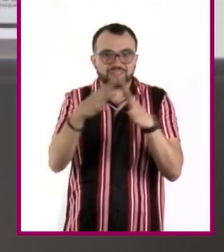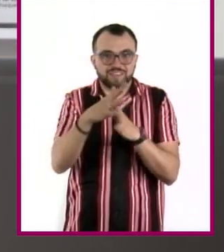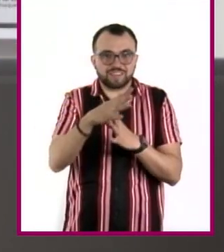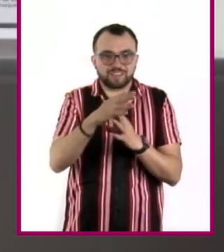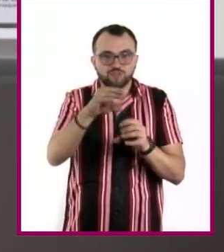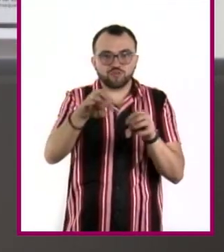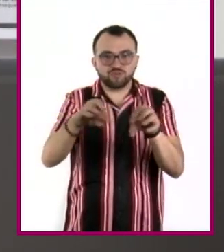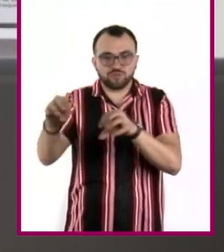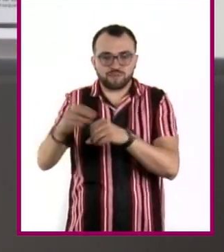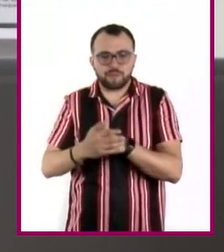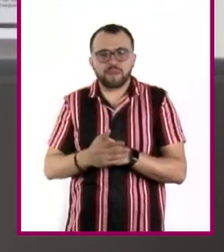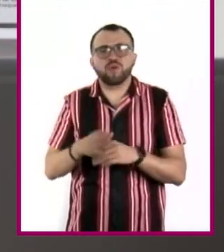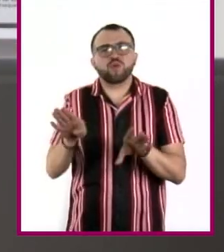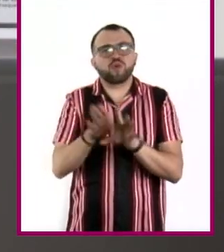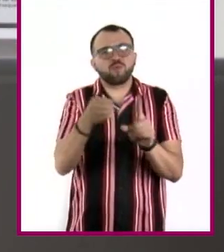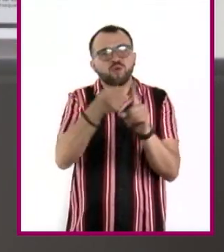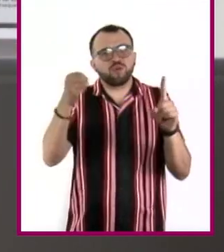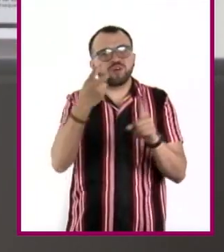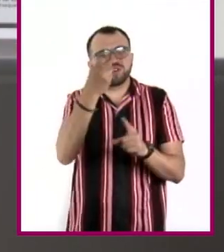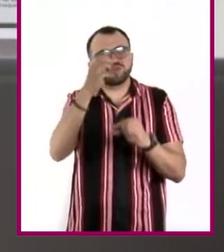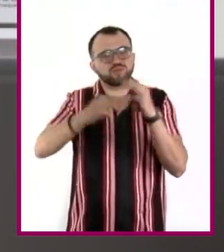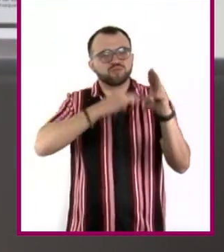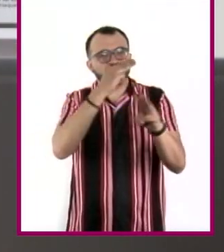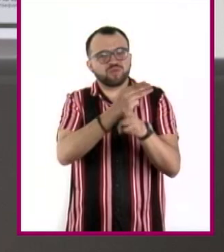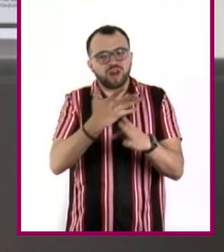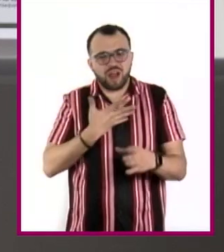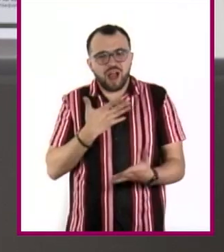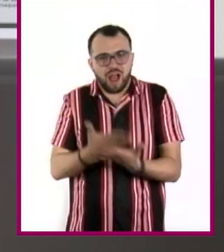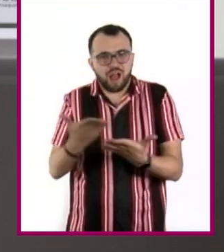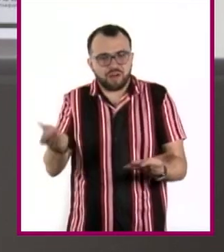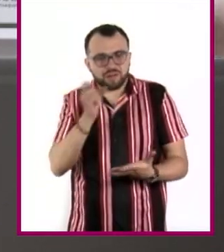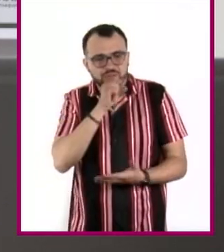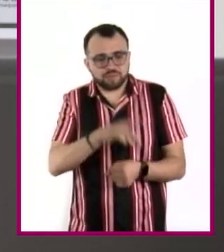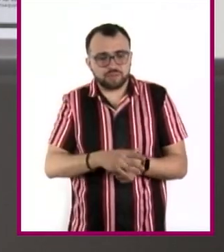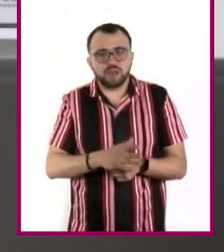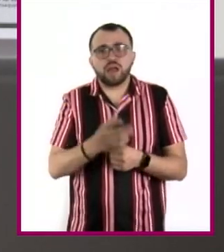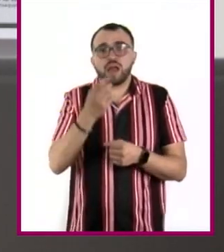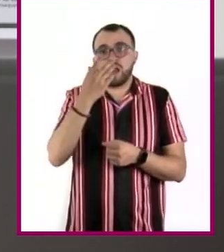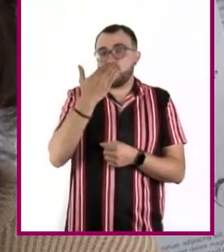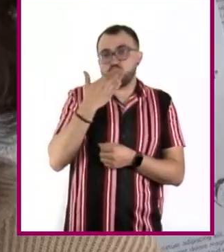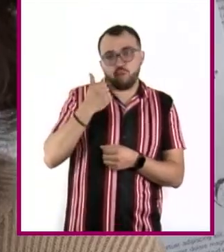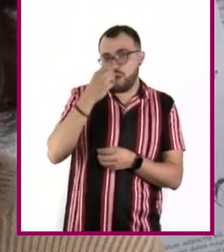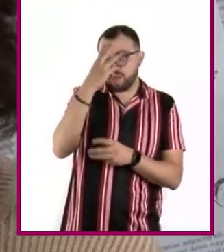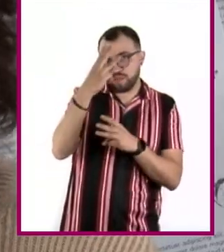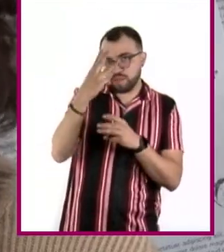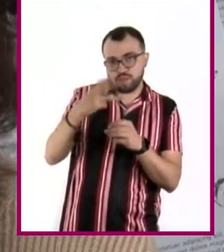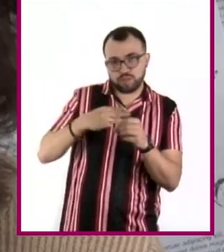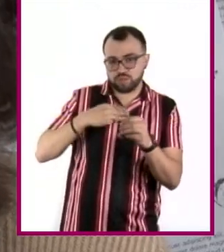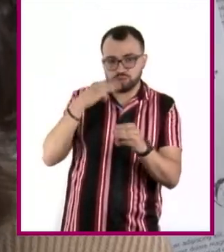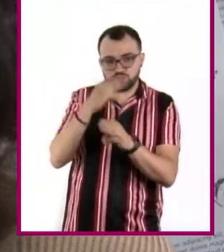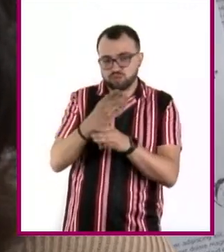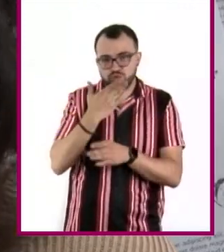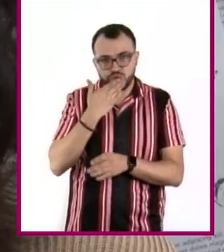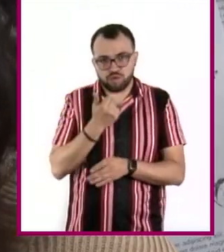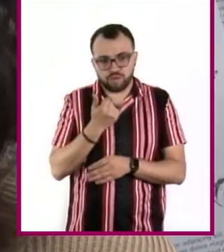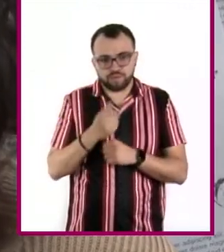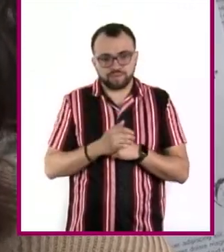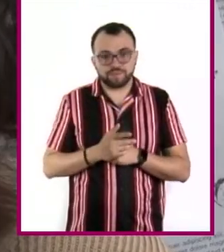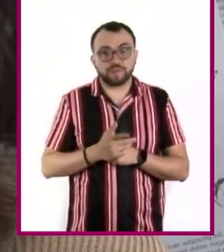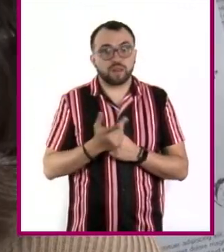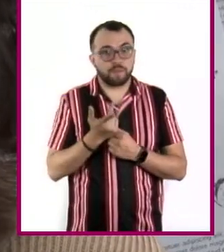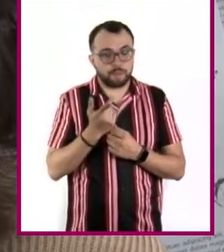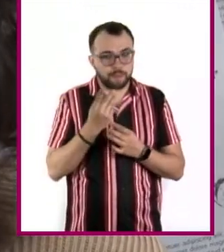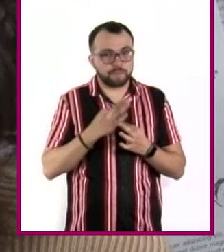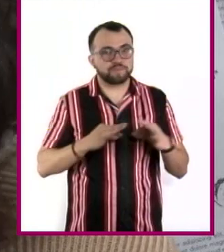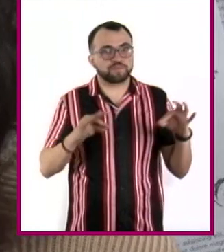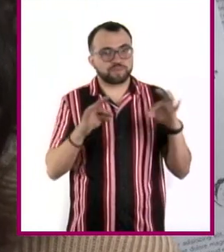organización mundial se mantiene? Porque según veo y lo que vimos actualmente, ya no hablamos de tres mundos. Espera, es muy